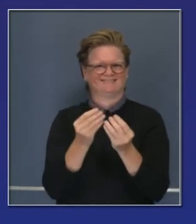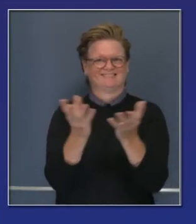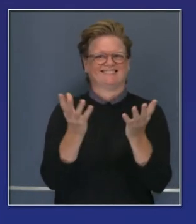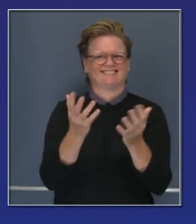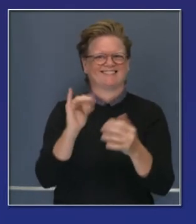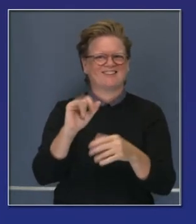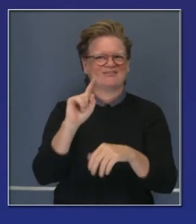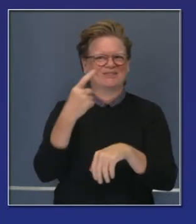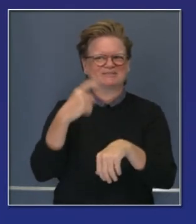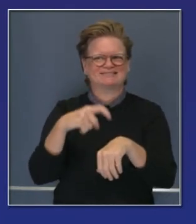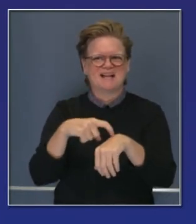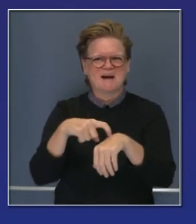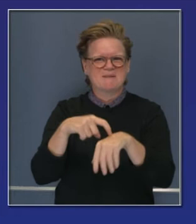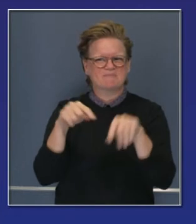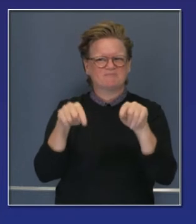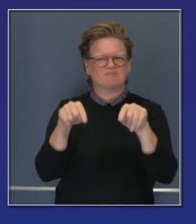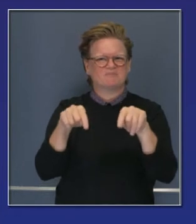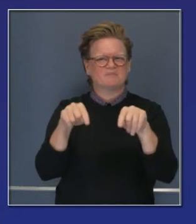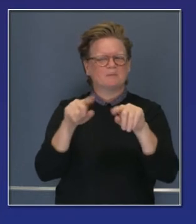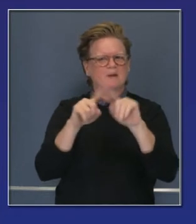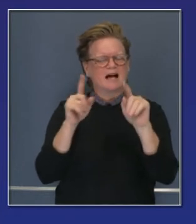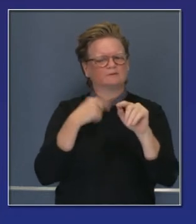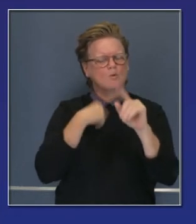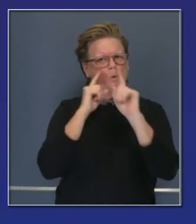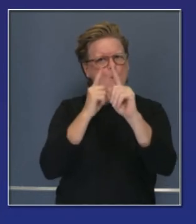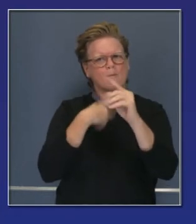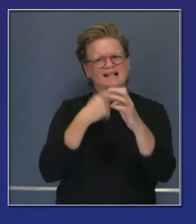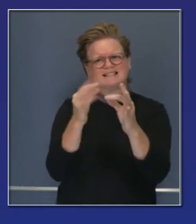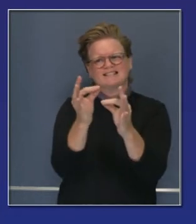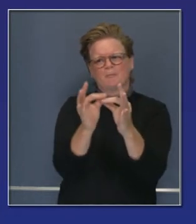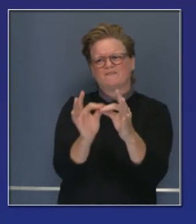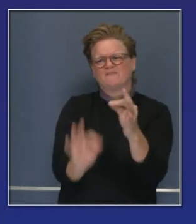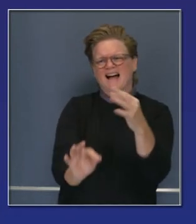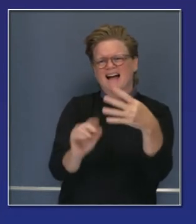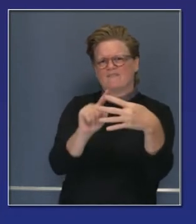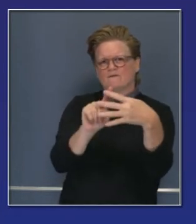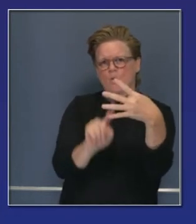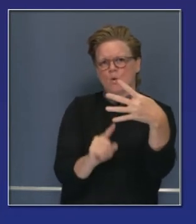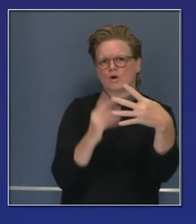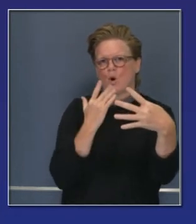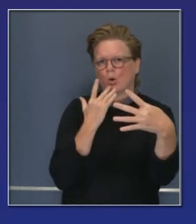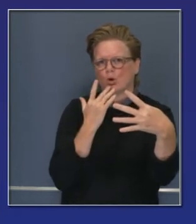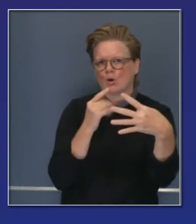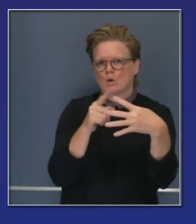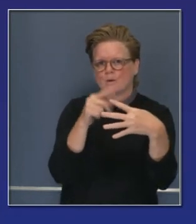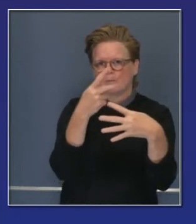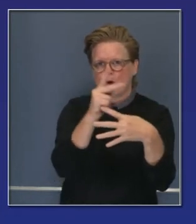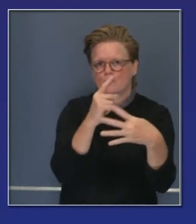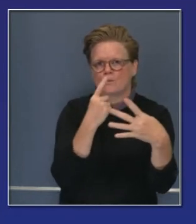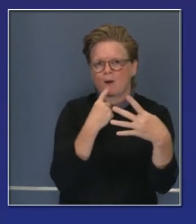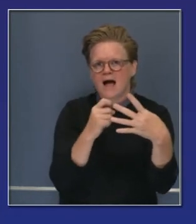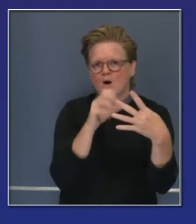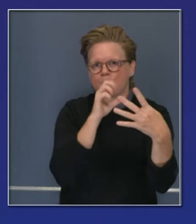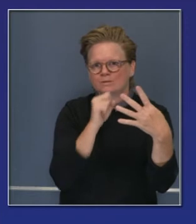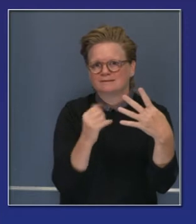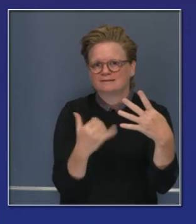simple. Hay 4 niveles, 4 colores. Esos niveles están adjuntos a distintas capacidades dentro